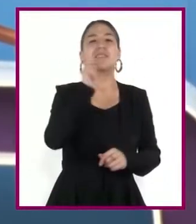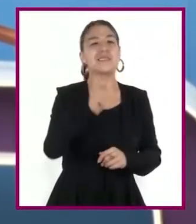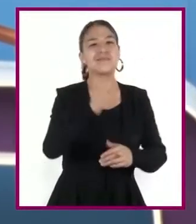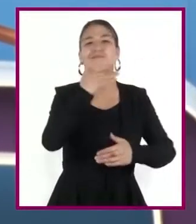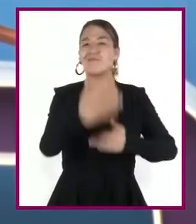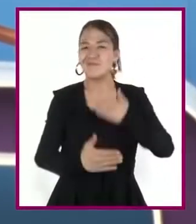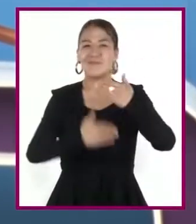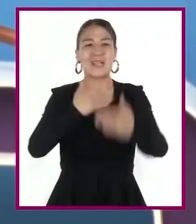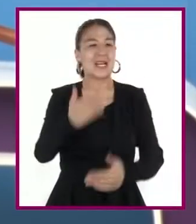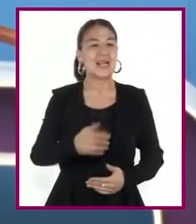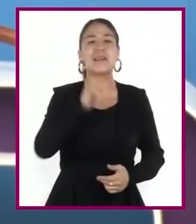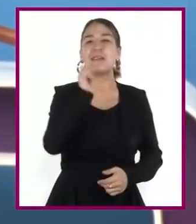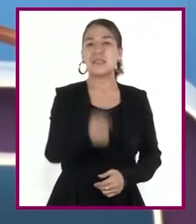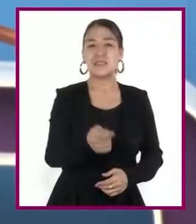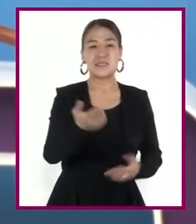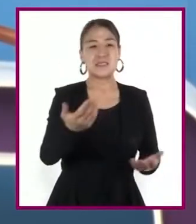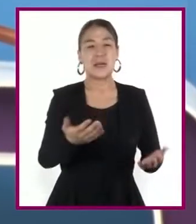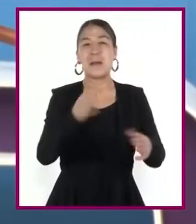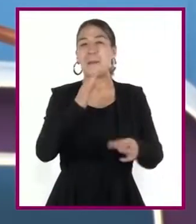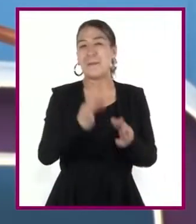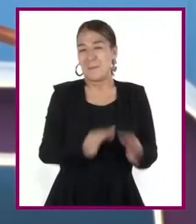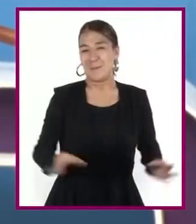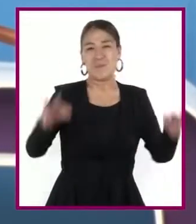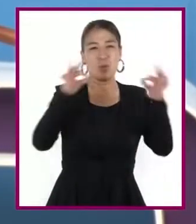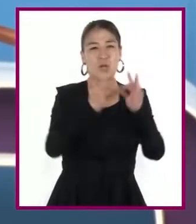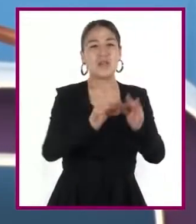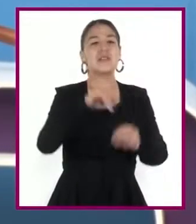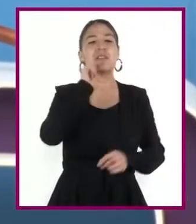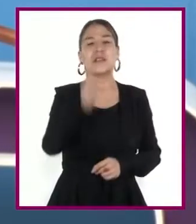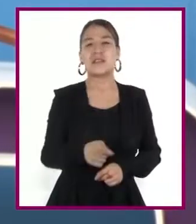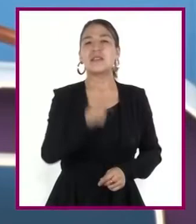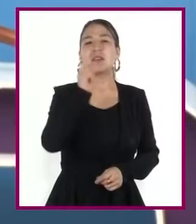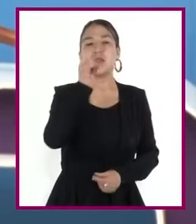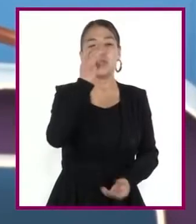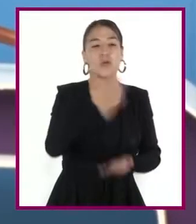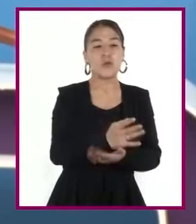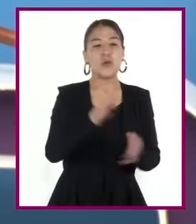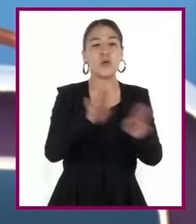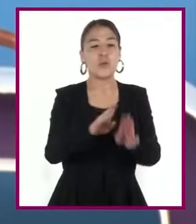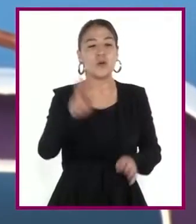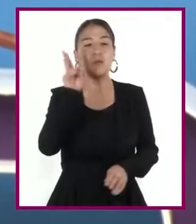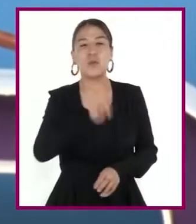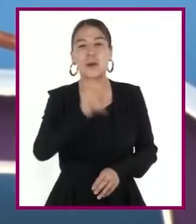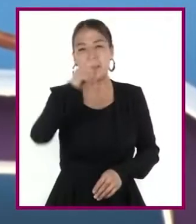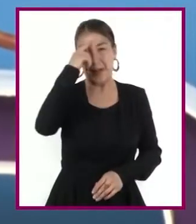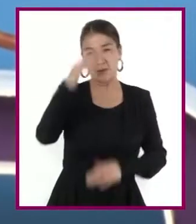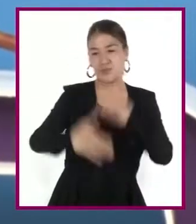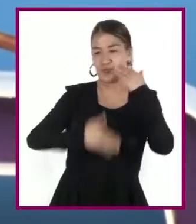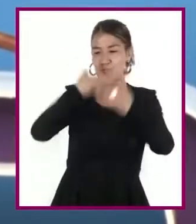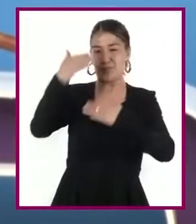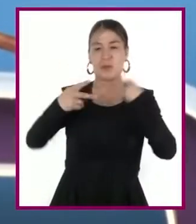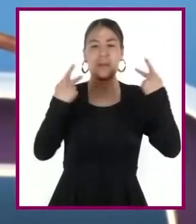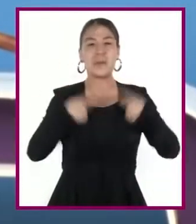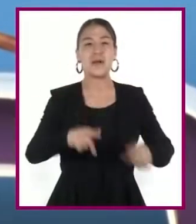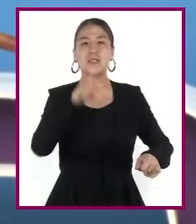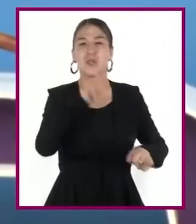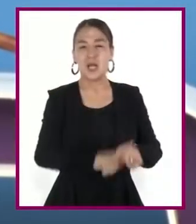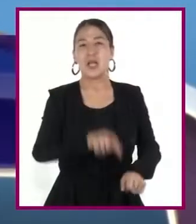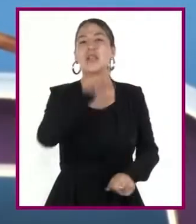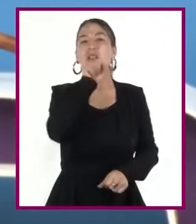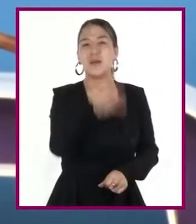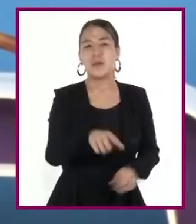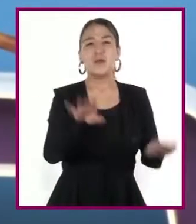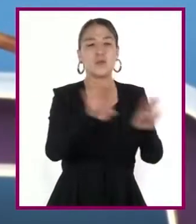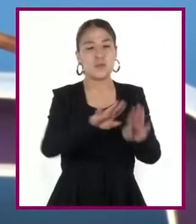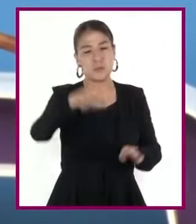que puede ser tan trascendente que se convierte no solo en una posibilidad de crecimiento personal, sino también en